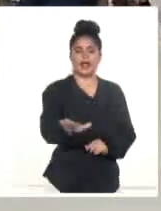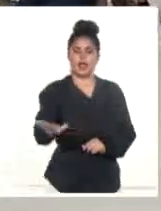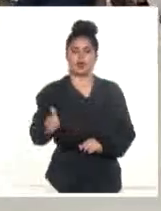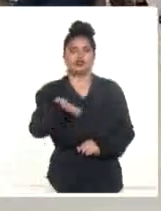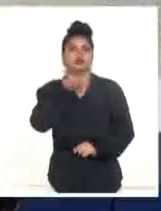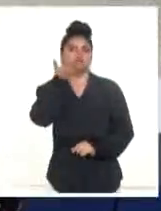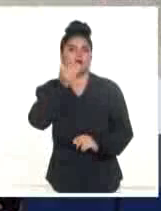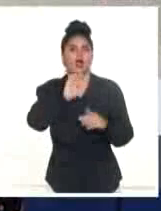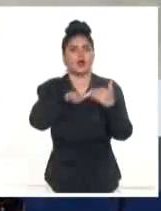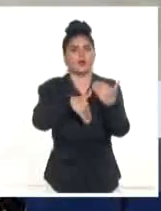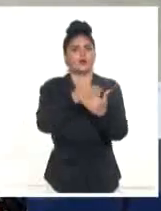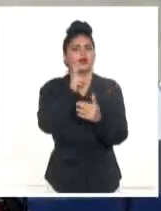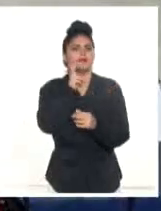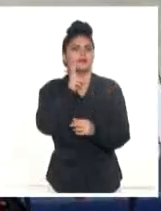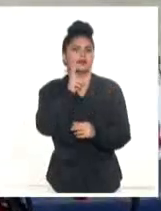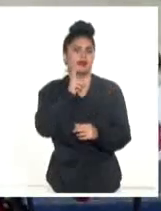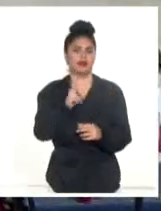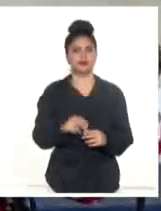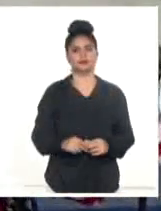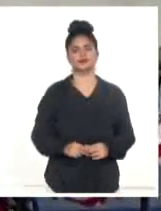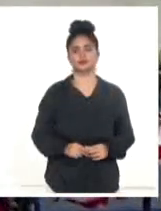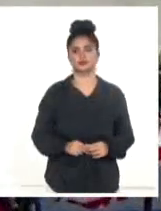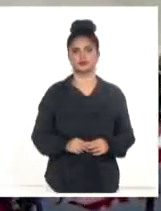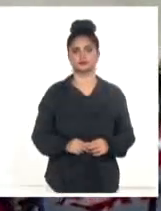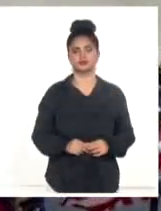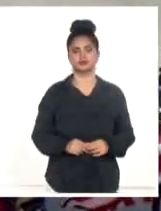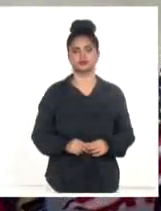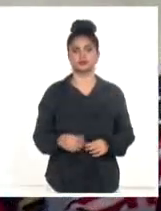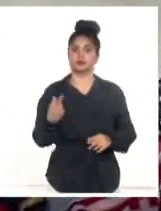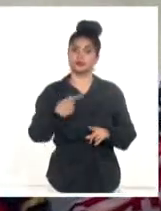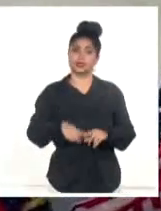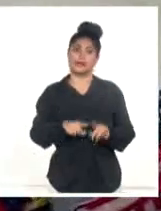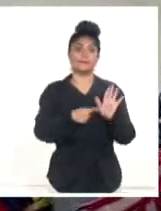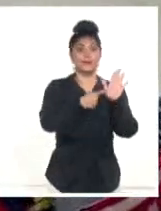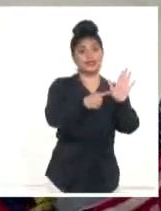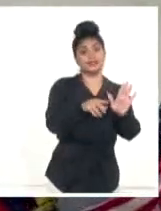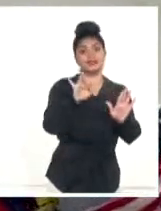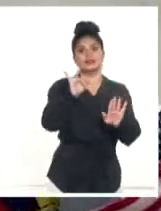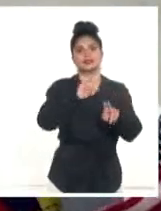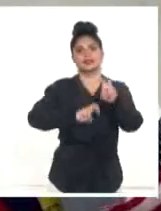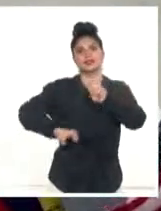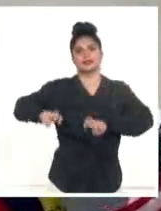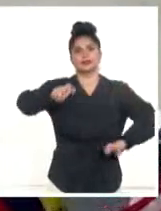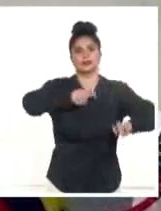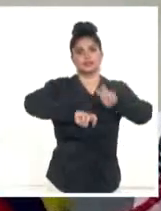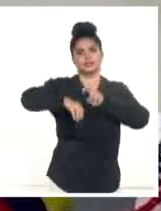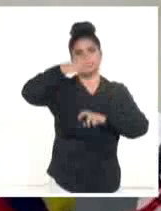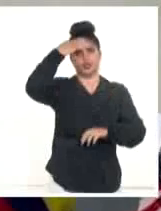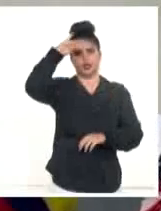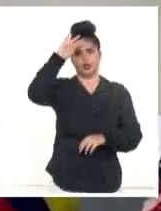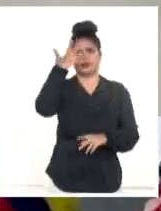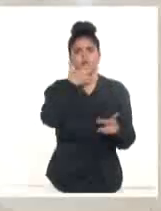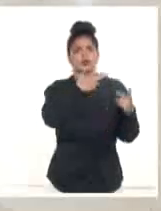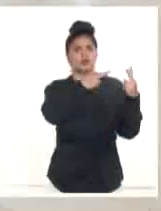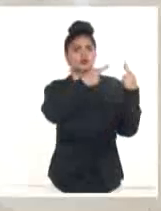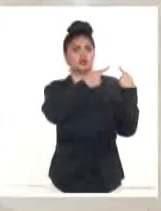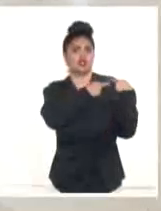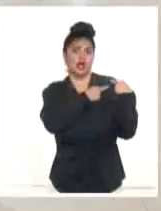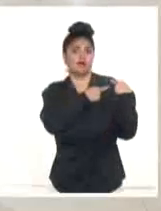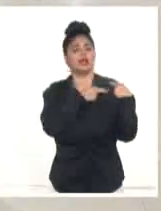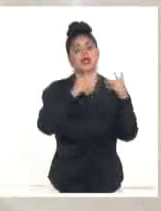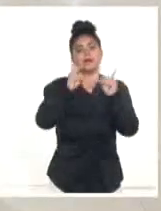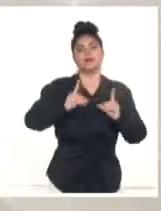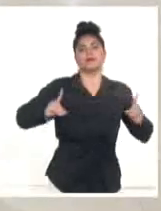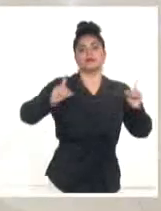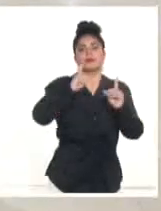Escuela Especial Paquito Rosales Benítez. Otras 7 investigaciones cubanas que pertenecen a la Cátedra Internacional Infanciar, Capítulo